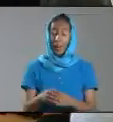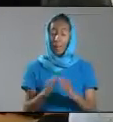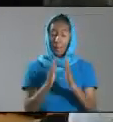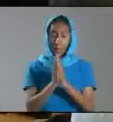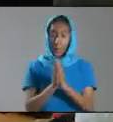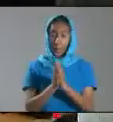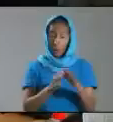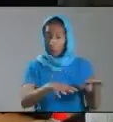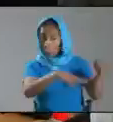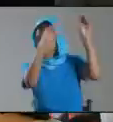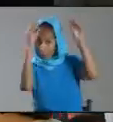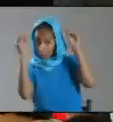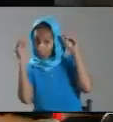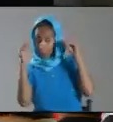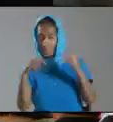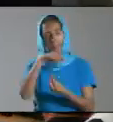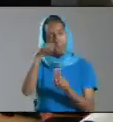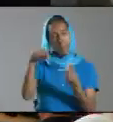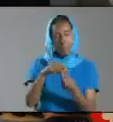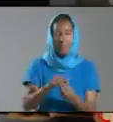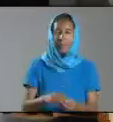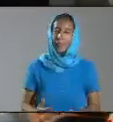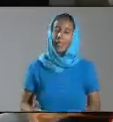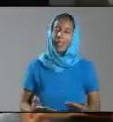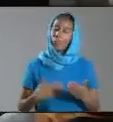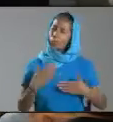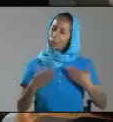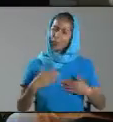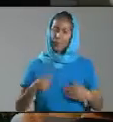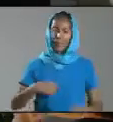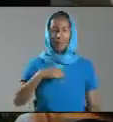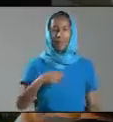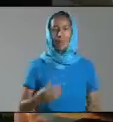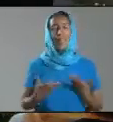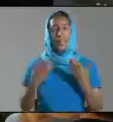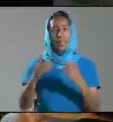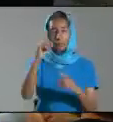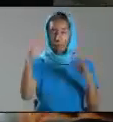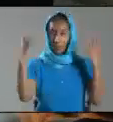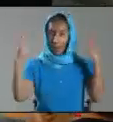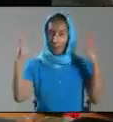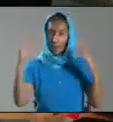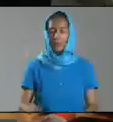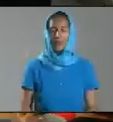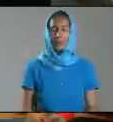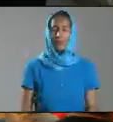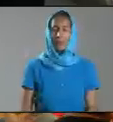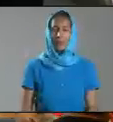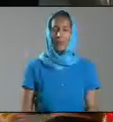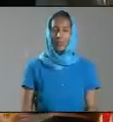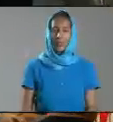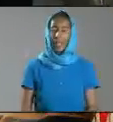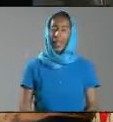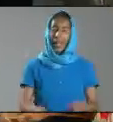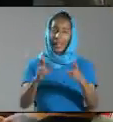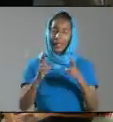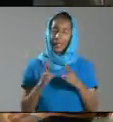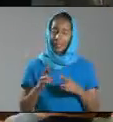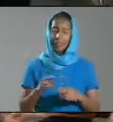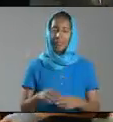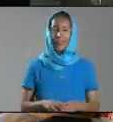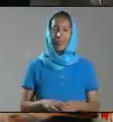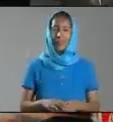nos gozamos. Le damos un aplauso al Señor por las familias que se están acercando, que han recibido el rema de Dios para